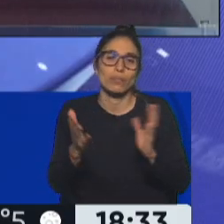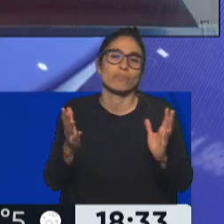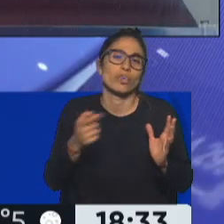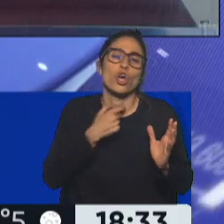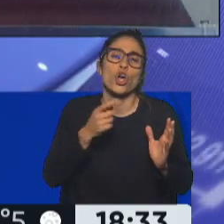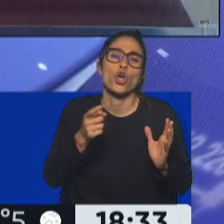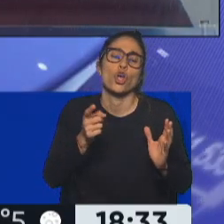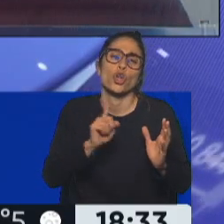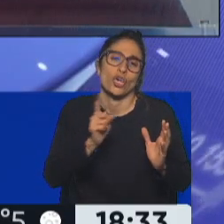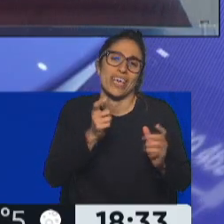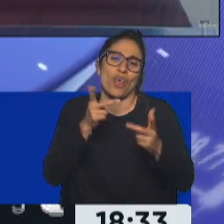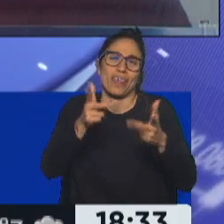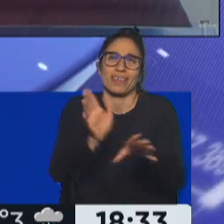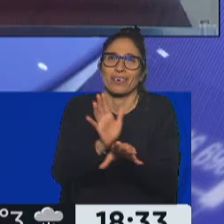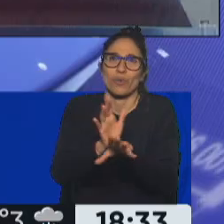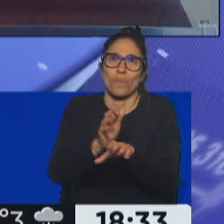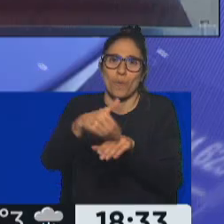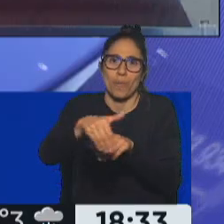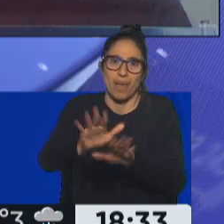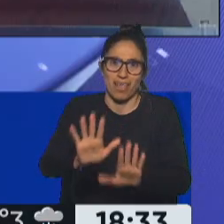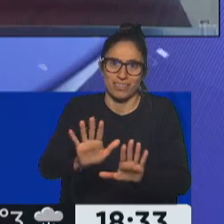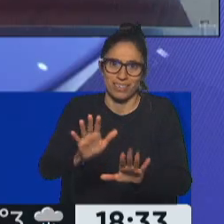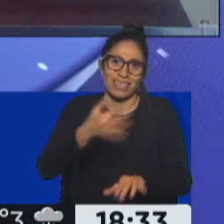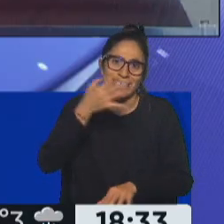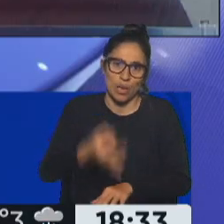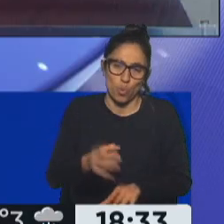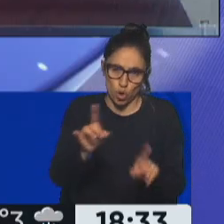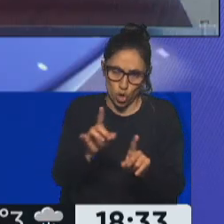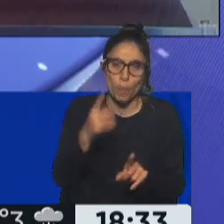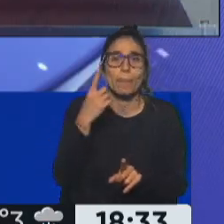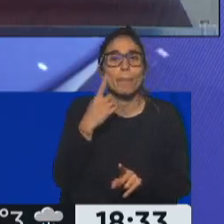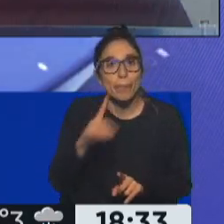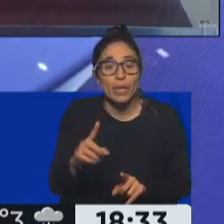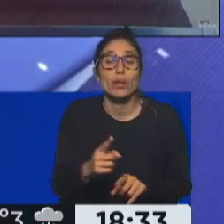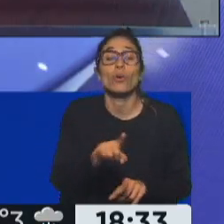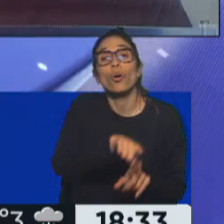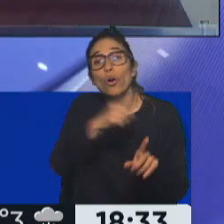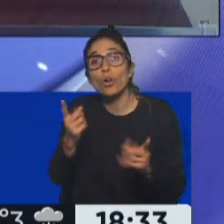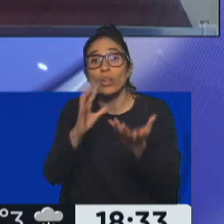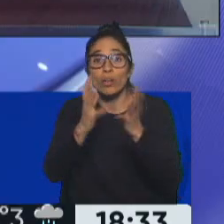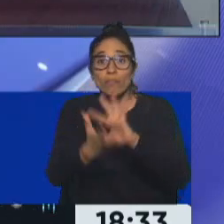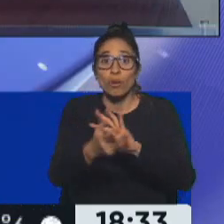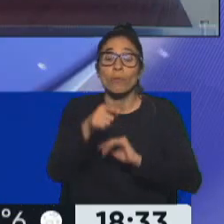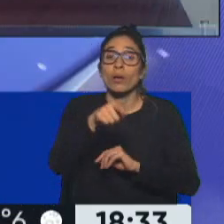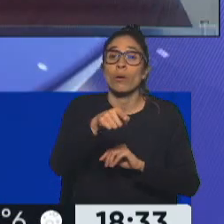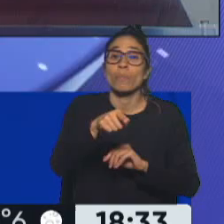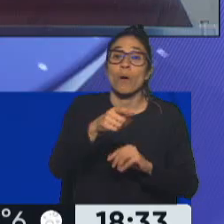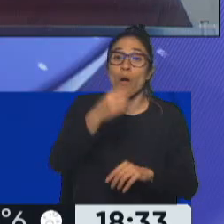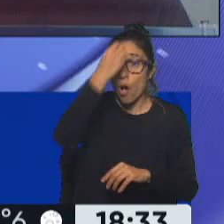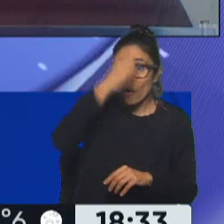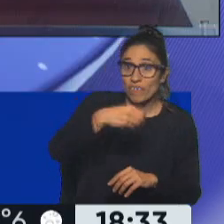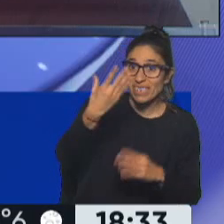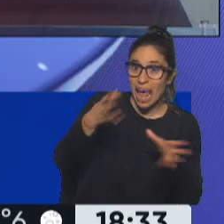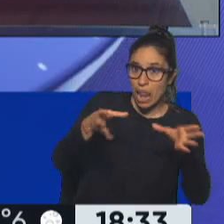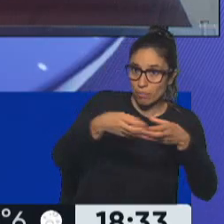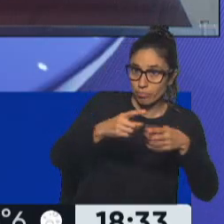adelantados, es un escenario, digamos, de un acuerdo político con el Frente Popular. Pero yo personalmente creo que